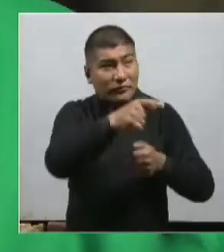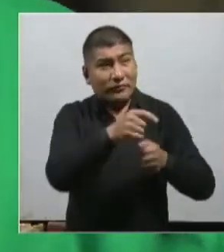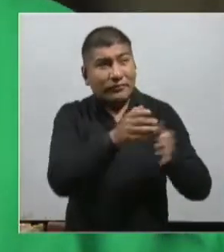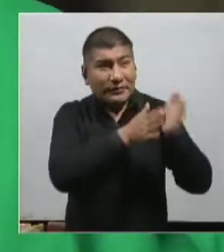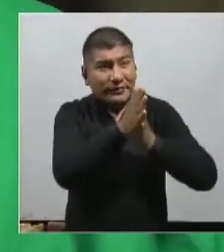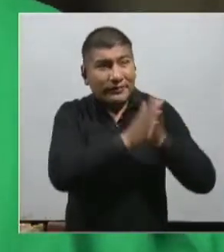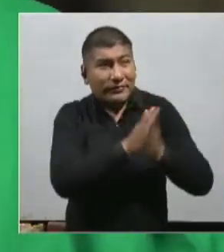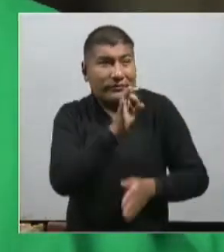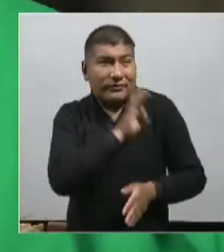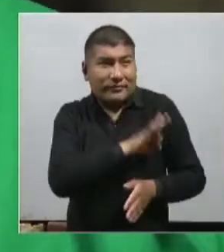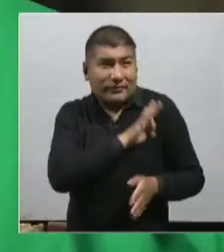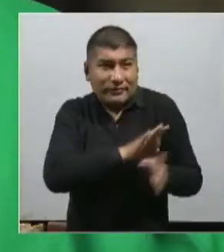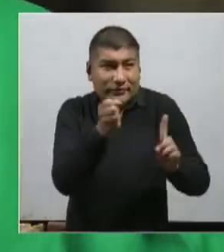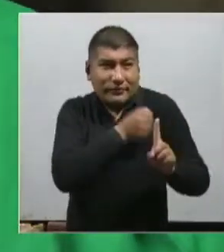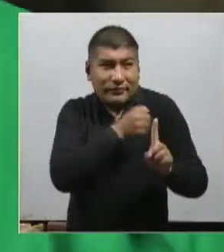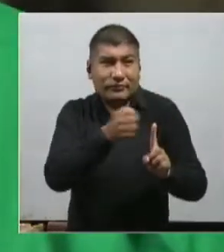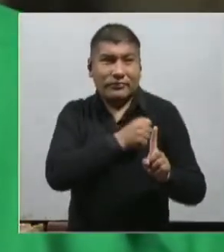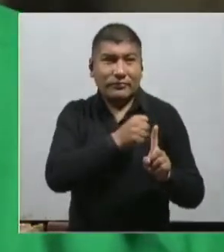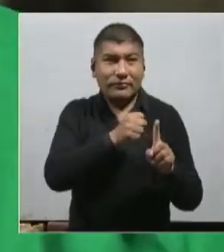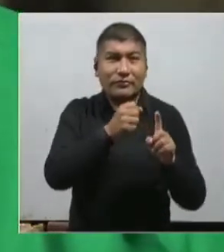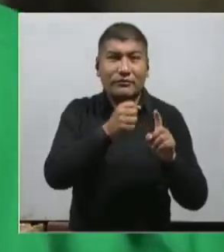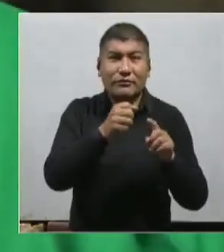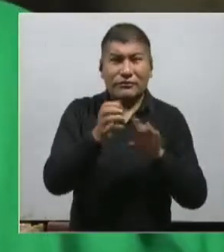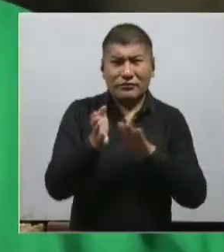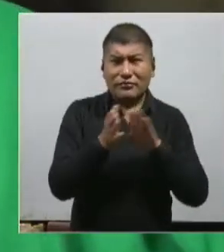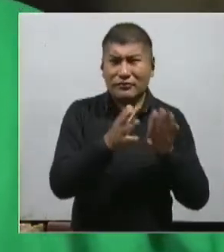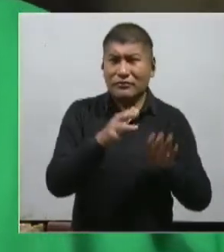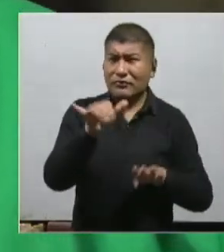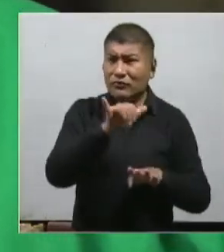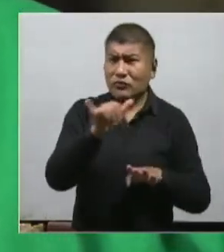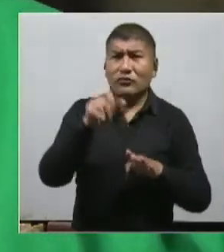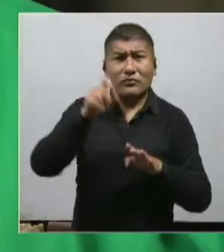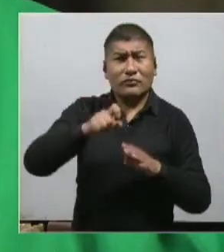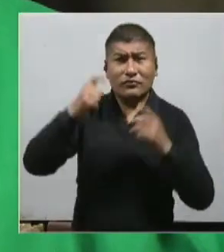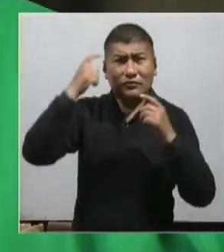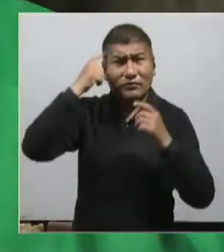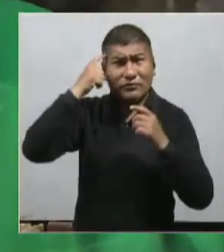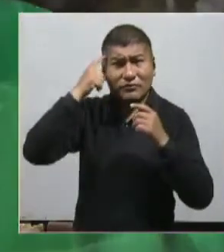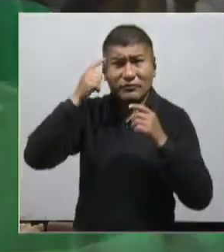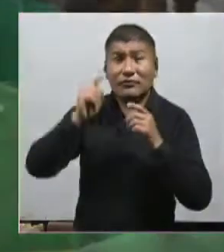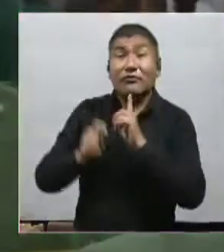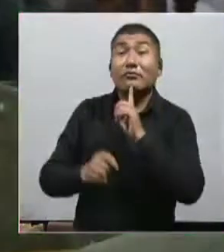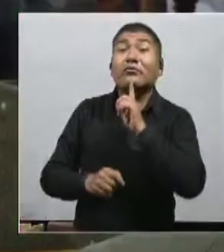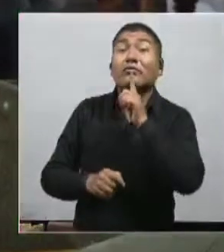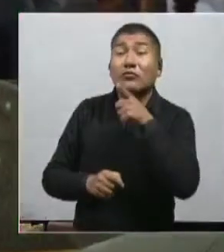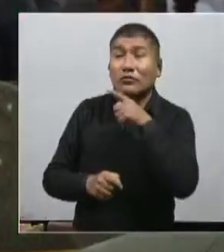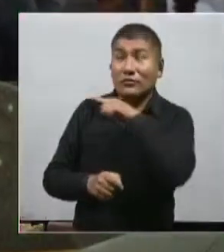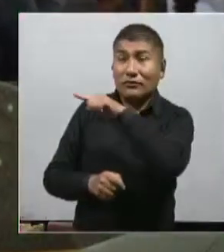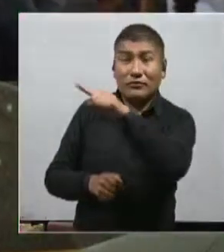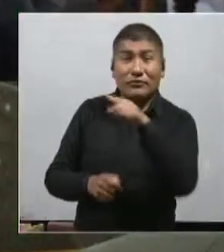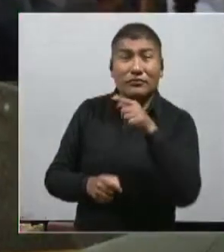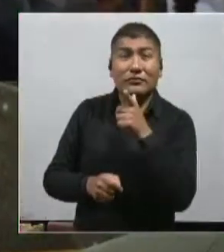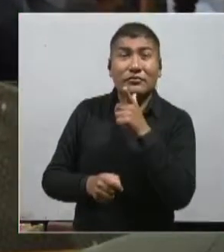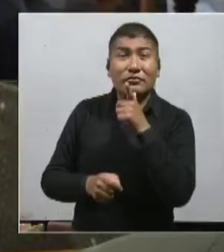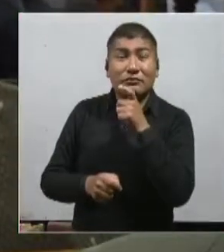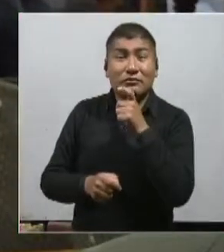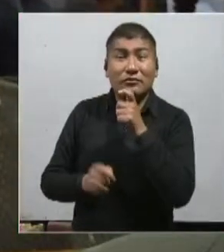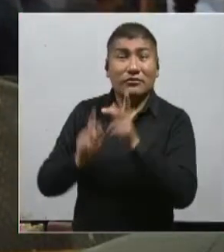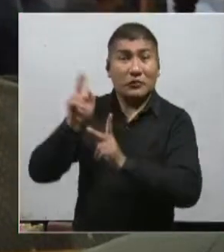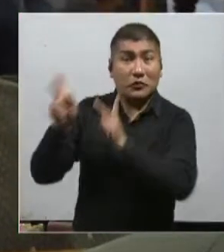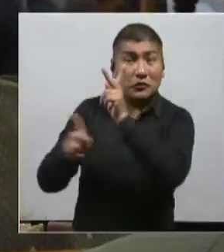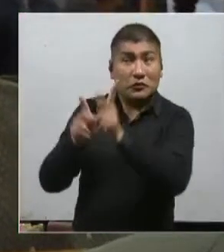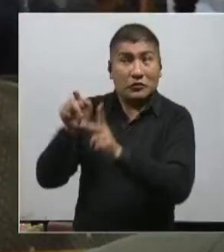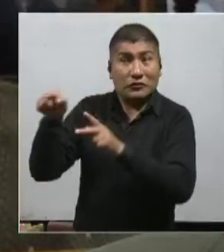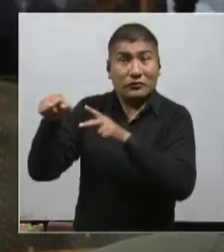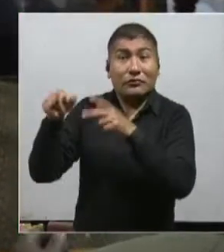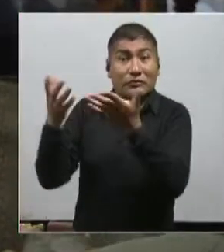aprovecharse, a ser violento, pero también debemos pensar y estar seguros que hay quien o hay gente que se dedica